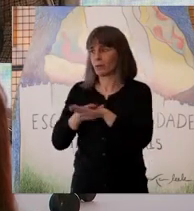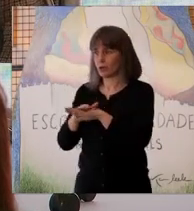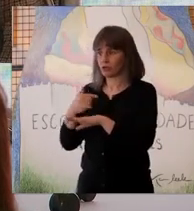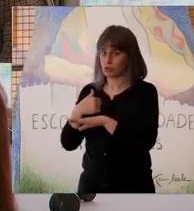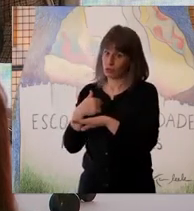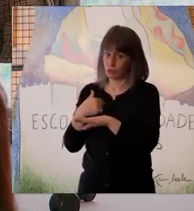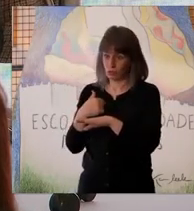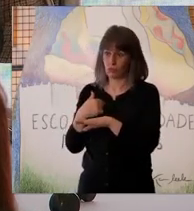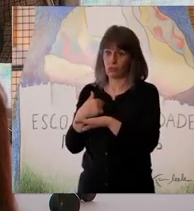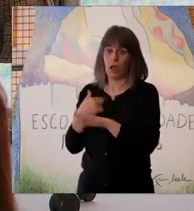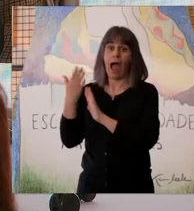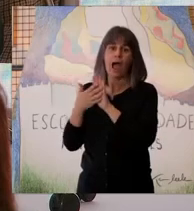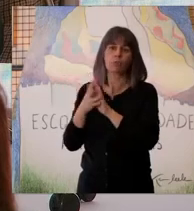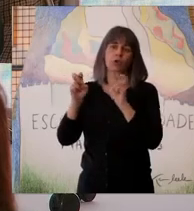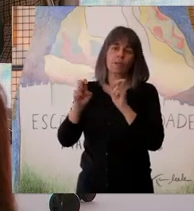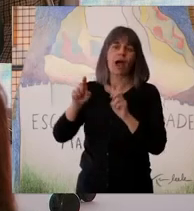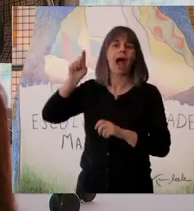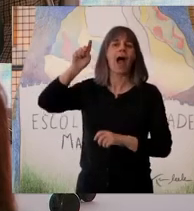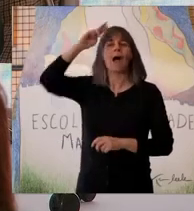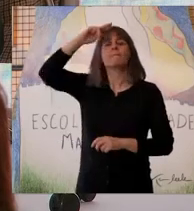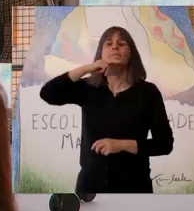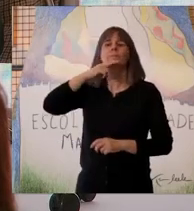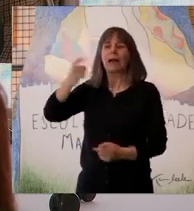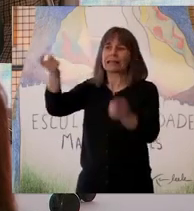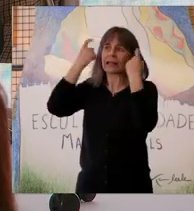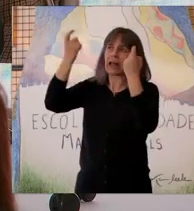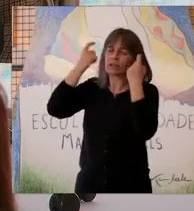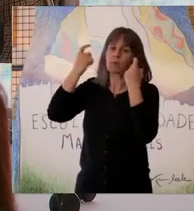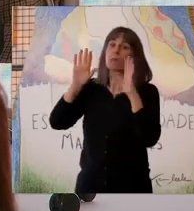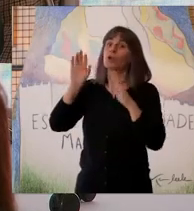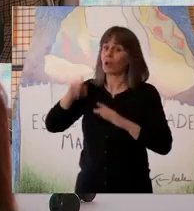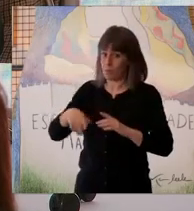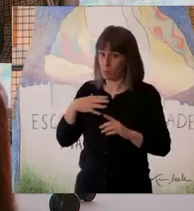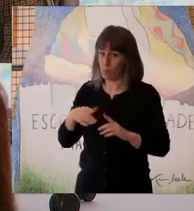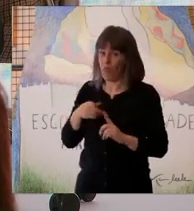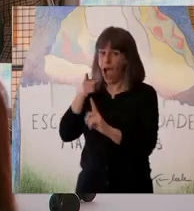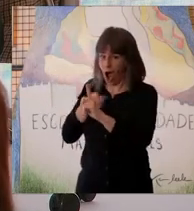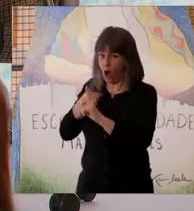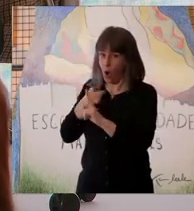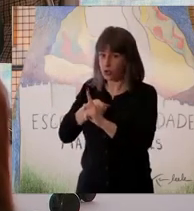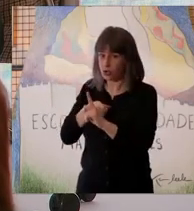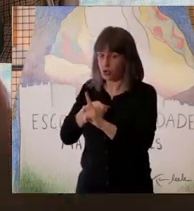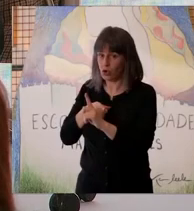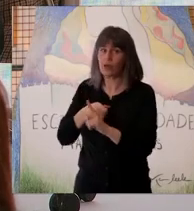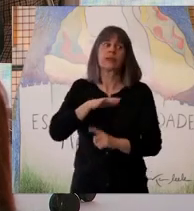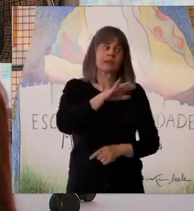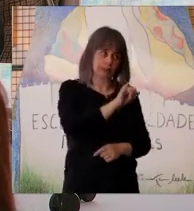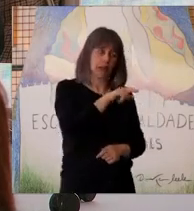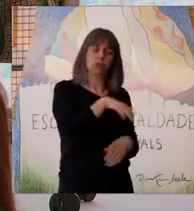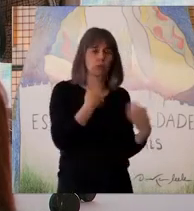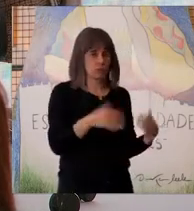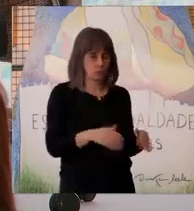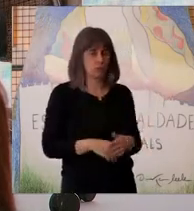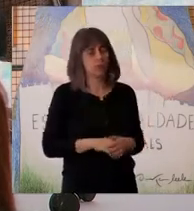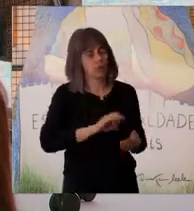me estoy quedando corta porque estoy hablando de paternalismo pero es que si hablo de acoso Bueno ese es otro episodio también también es otra suerte